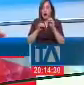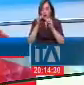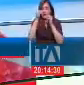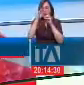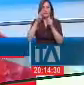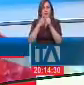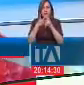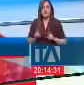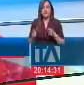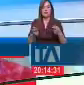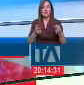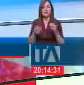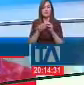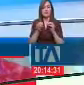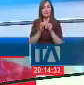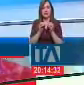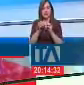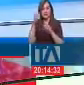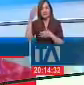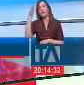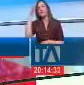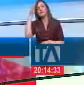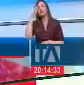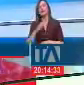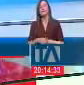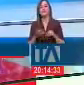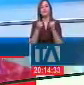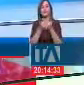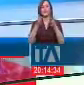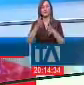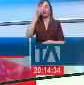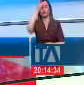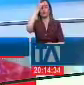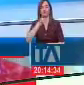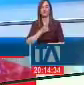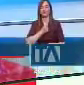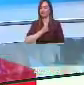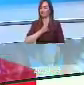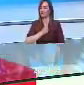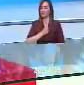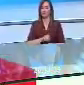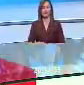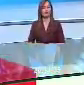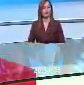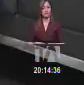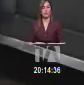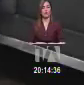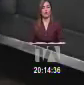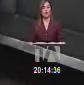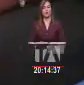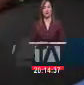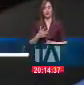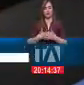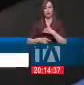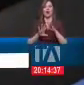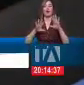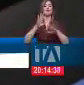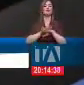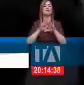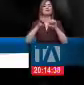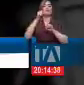analizan cuál será su posición, aunque la mayoría dejará que cada asambleísta decida. El aborto por